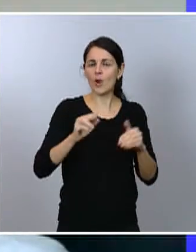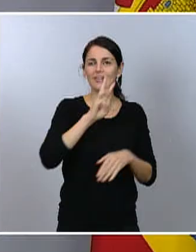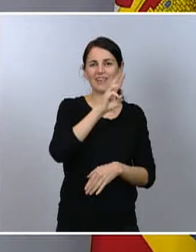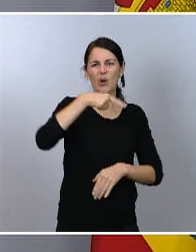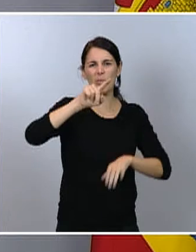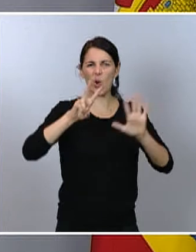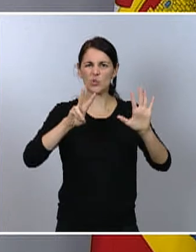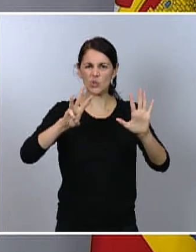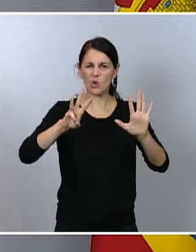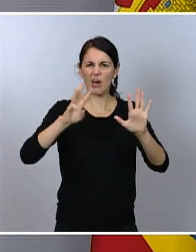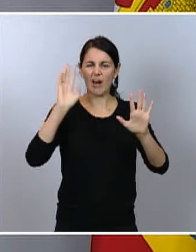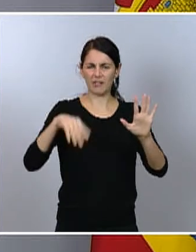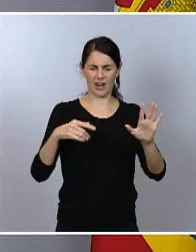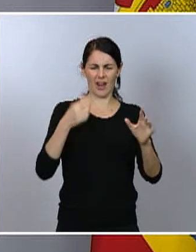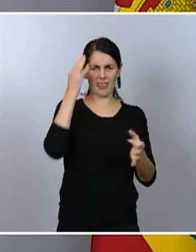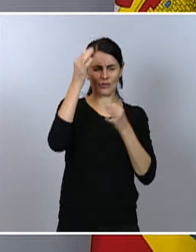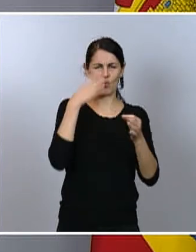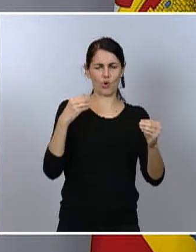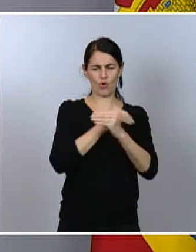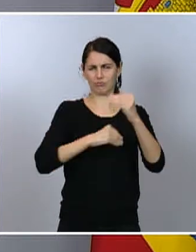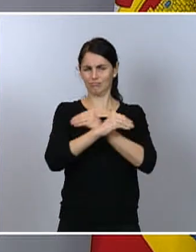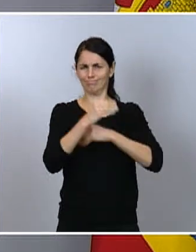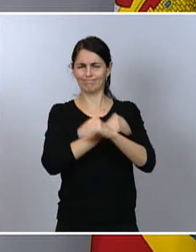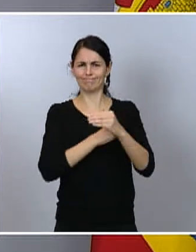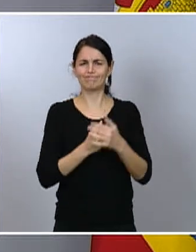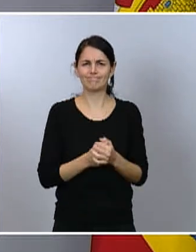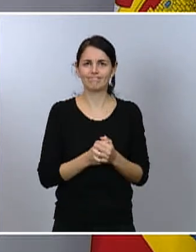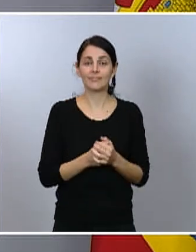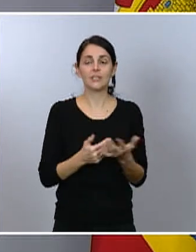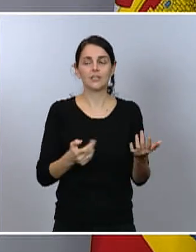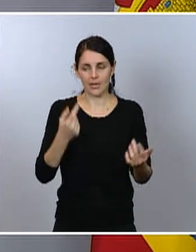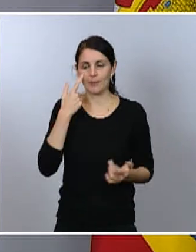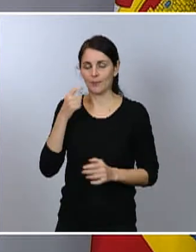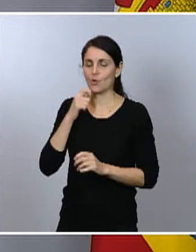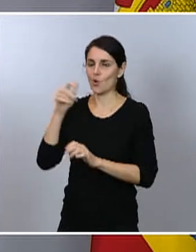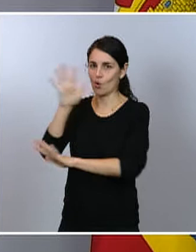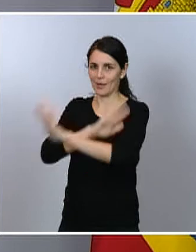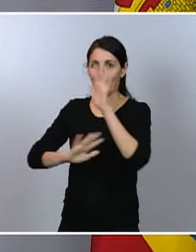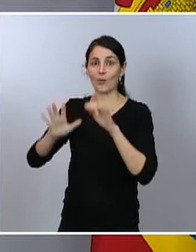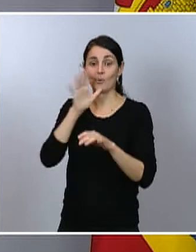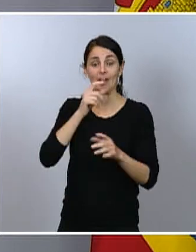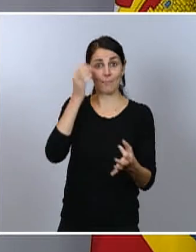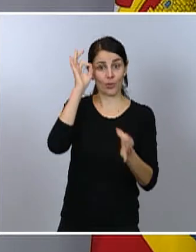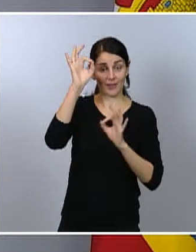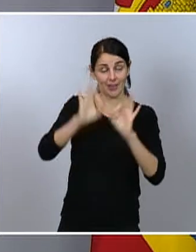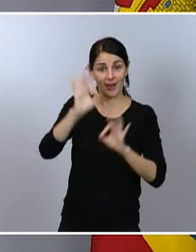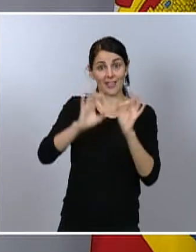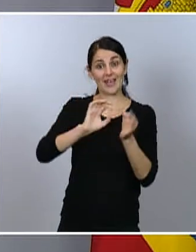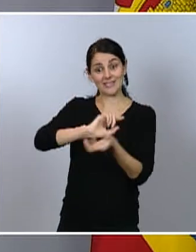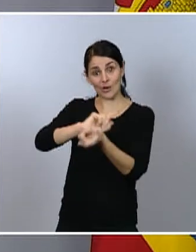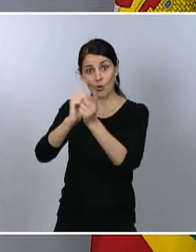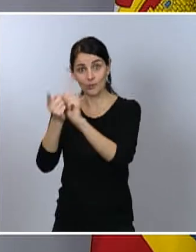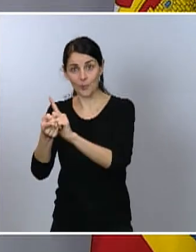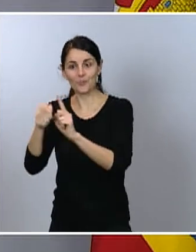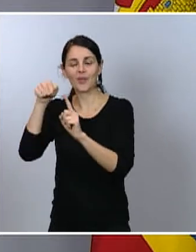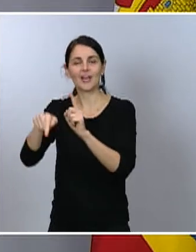Bueno, es complicado porque el dato de seroconversión ese está teniendo en cuenta el análisis longitudinal, es decir,